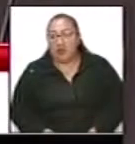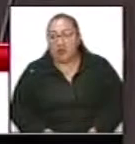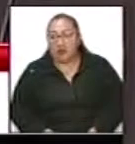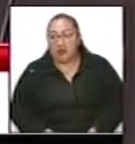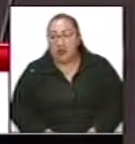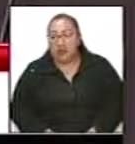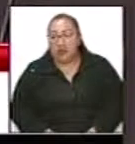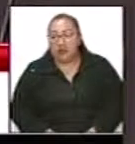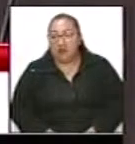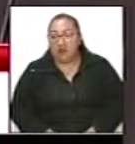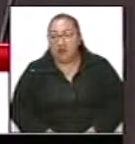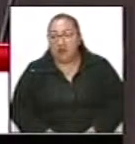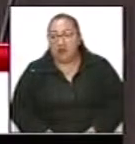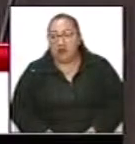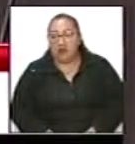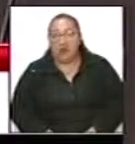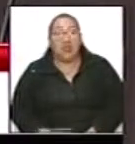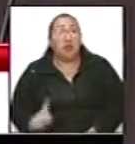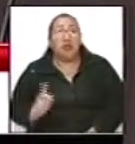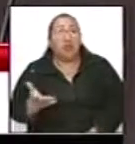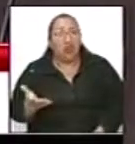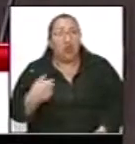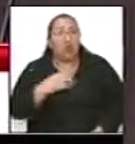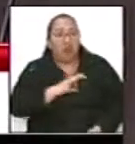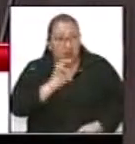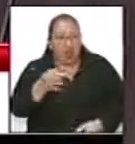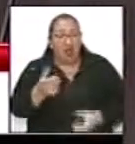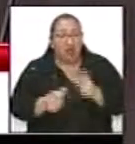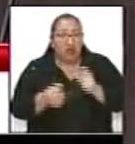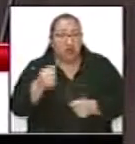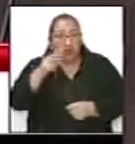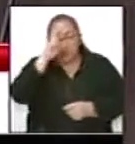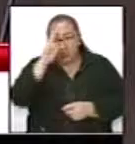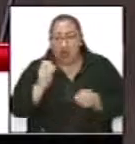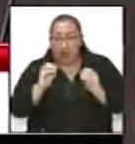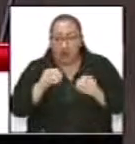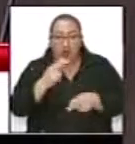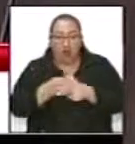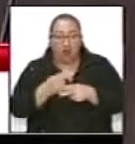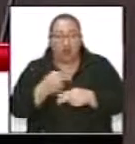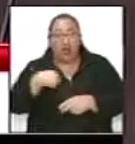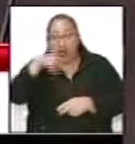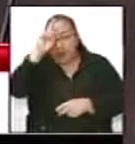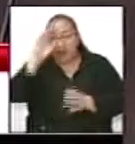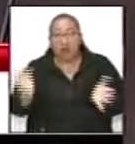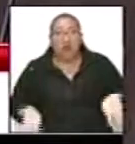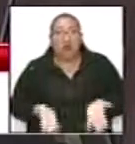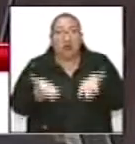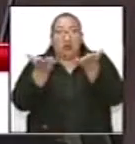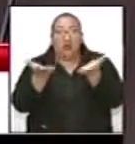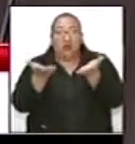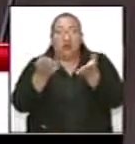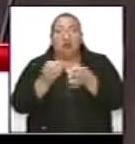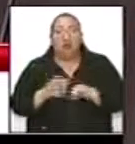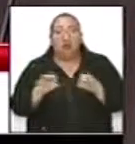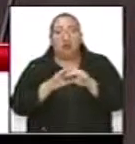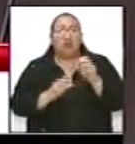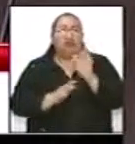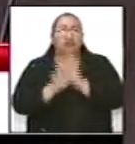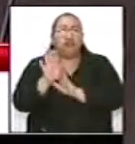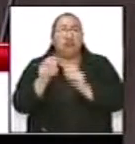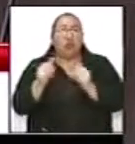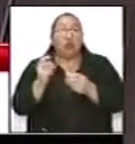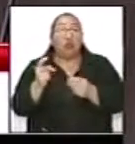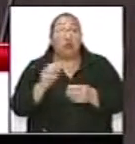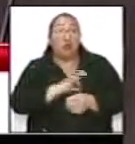¿Y por qué no? ¿Y por qué no premiar a los peruanos que ponen el nombre de nuestra patria en los niveles más altos de éxito,